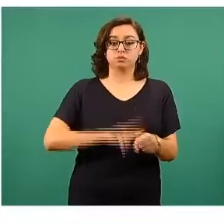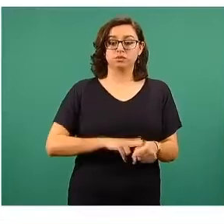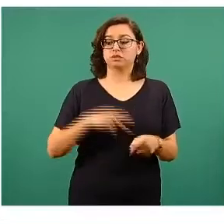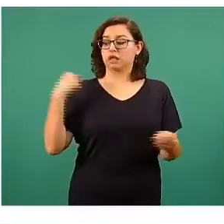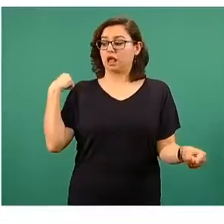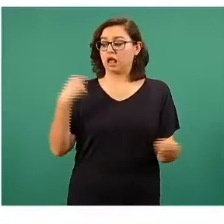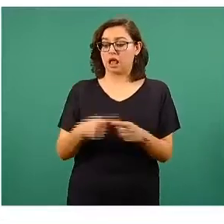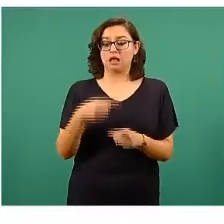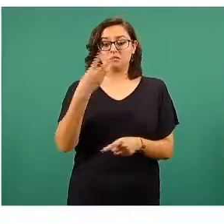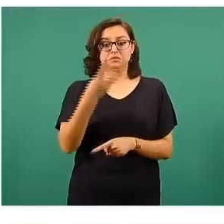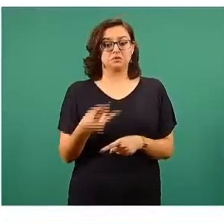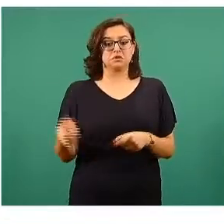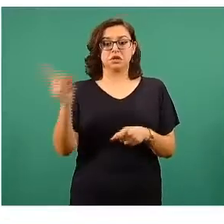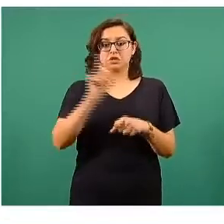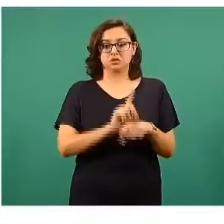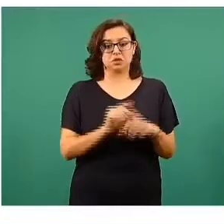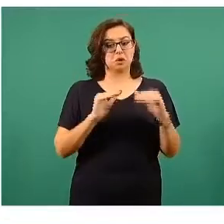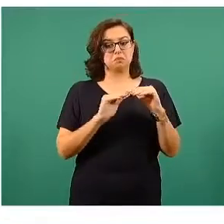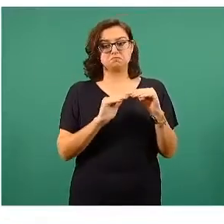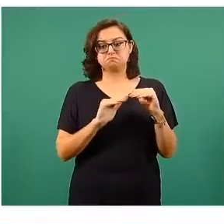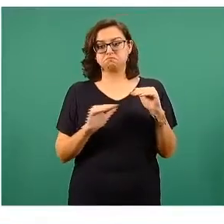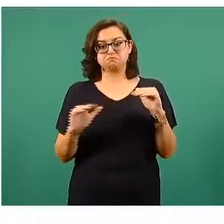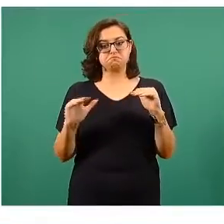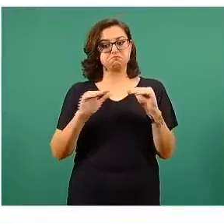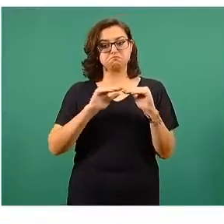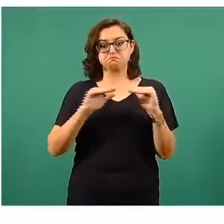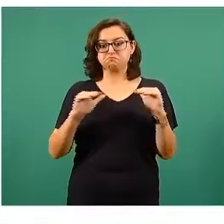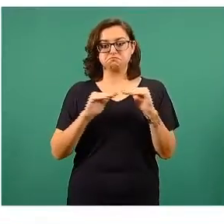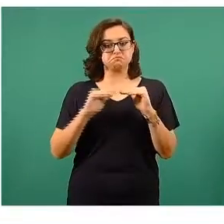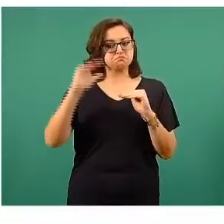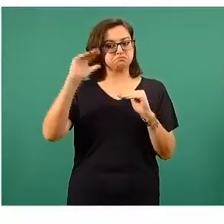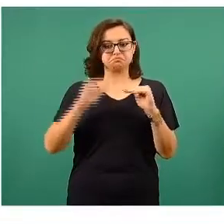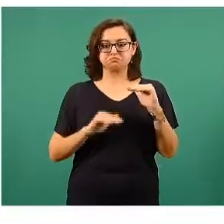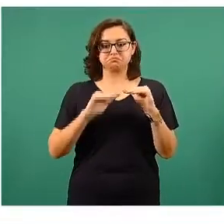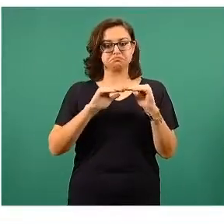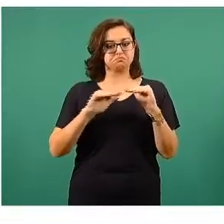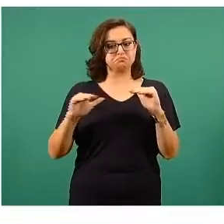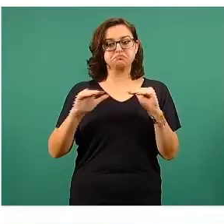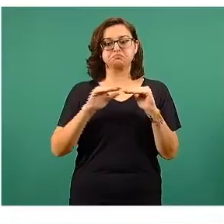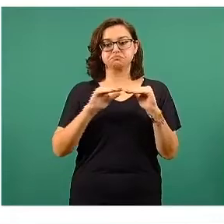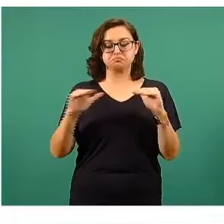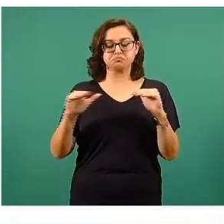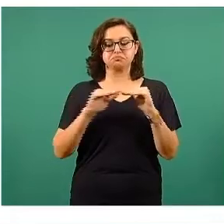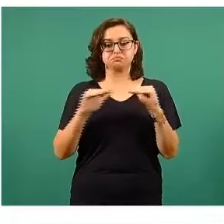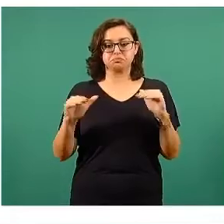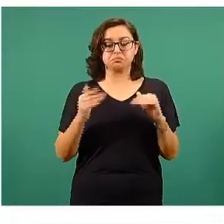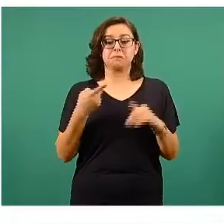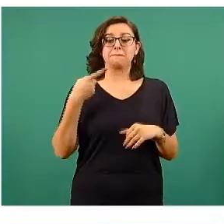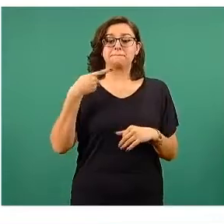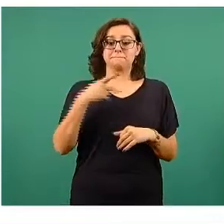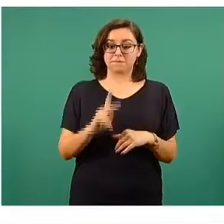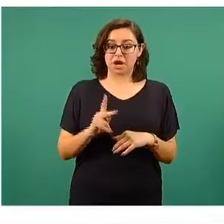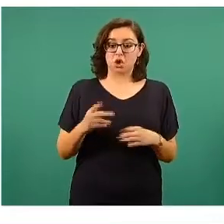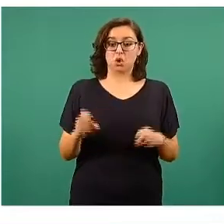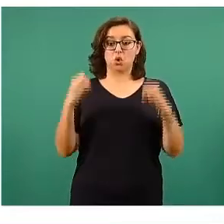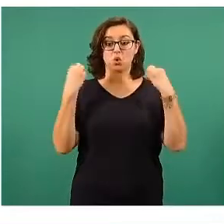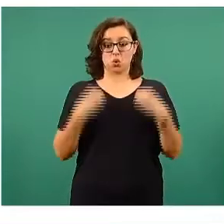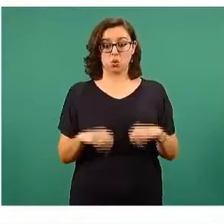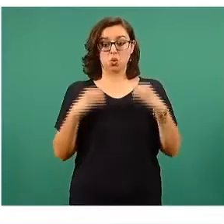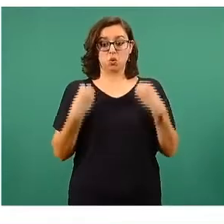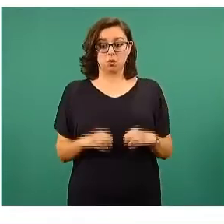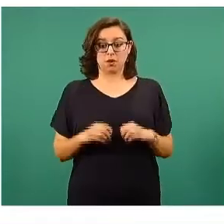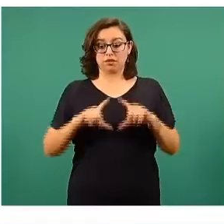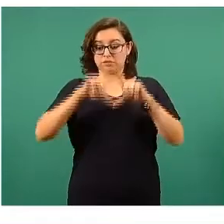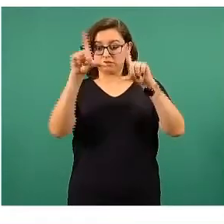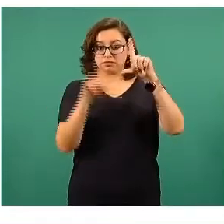tenido movimientos en la media nacional, ni hacia arriba ni hacia abajo, aunque este 16% para efectos de la